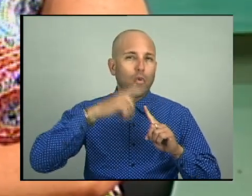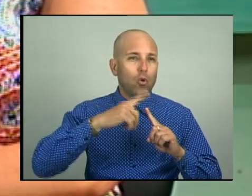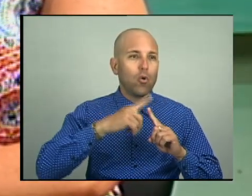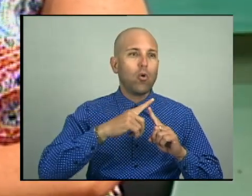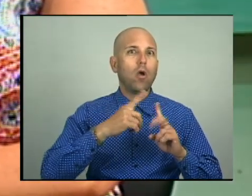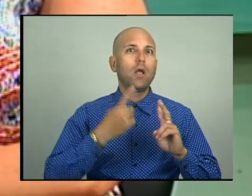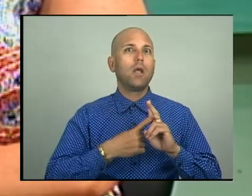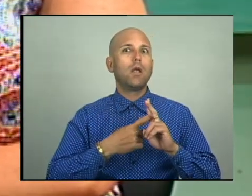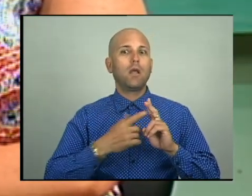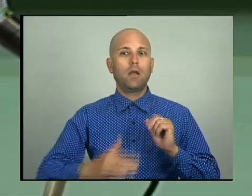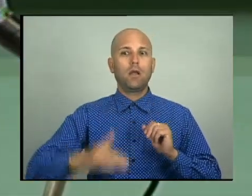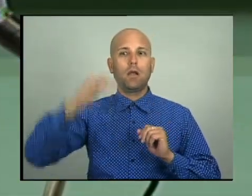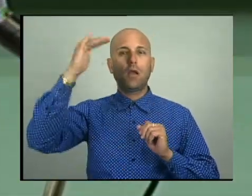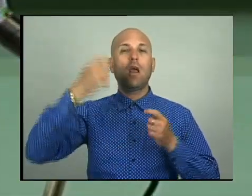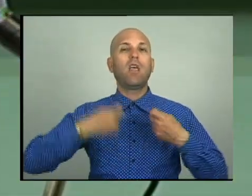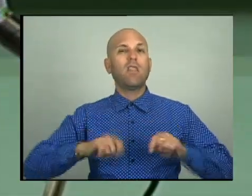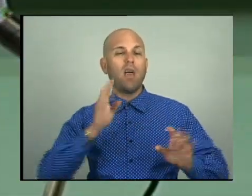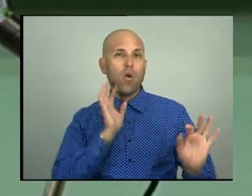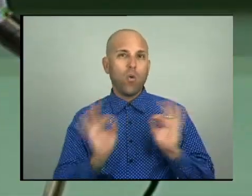vida? A ver,